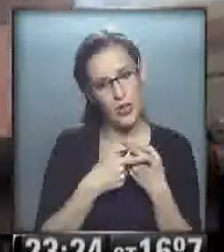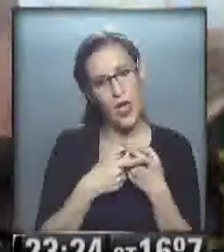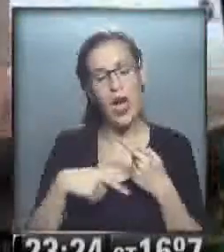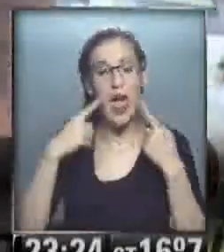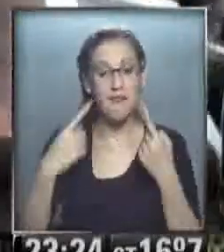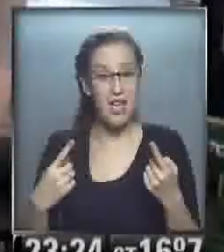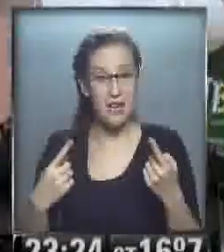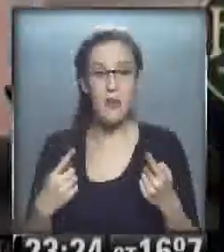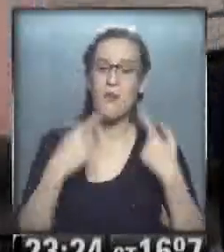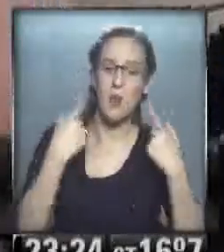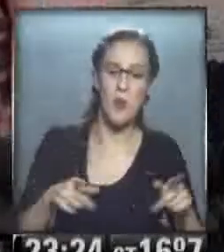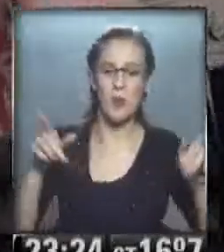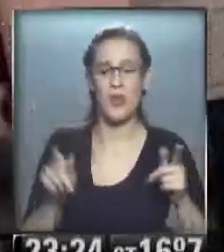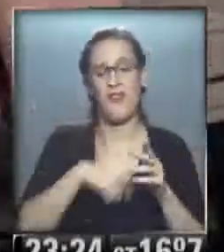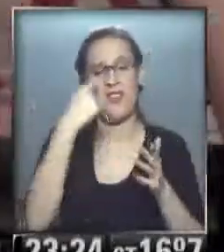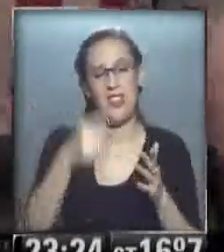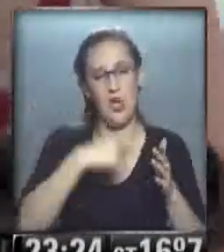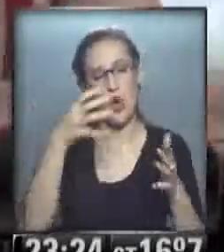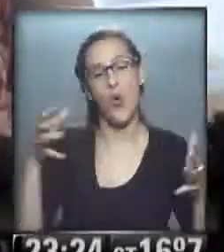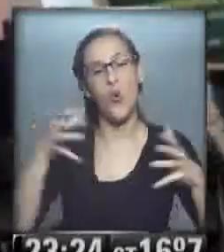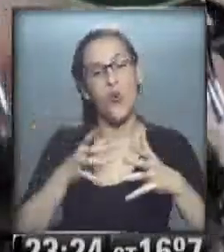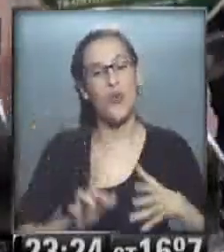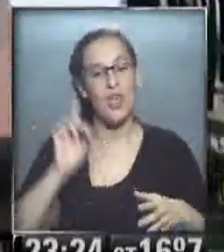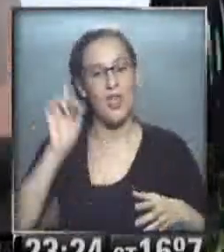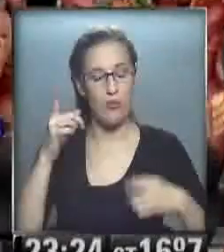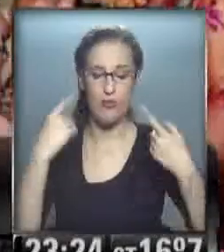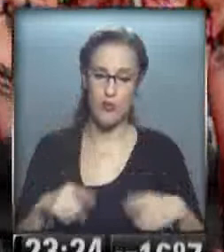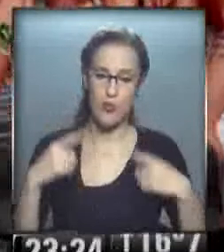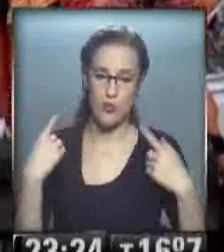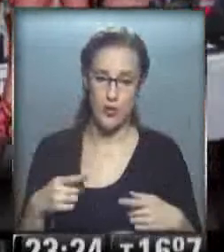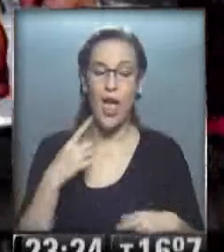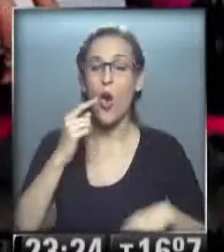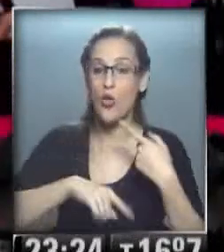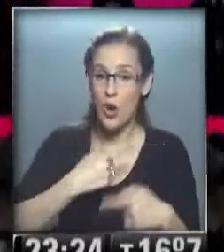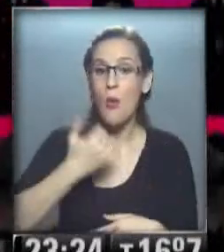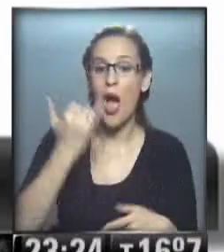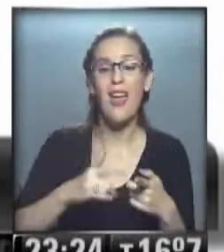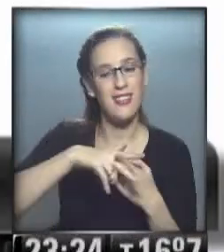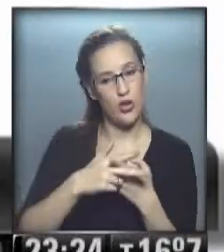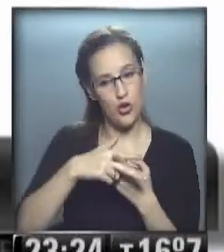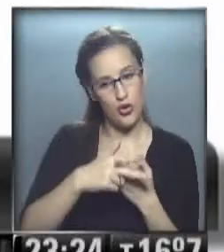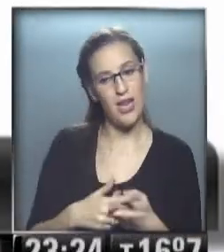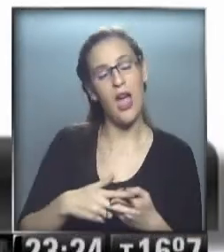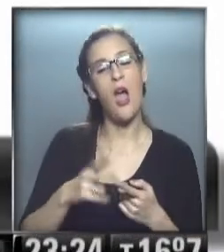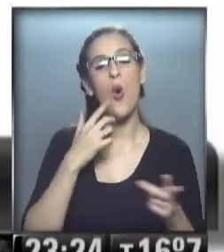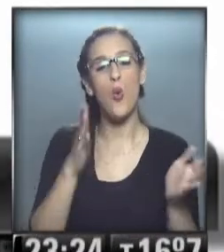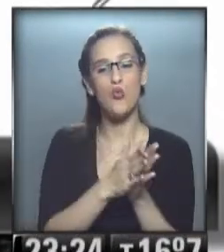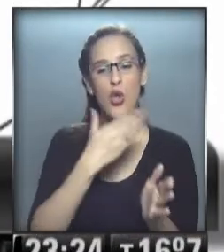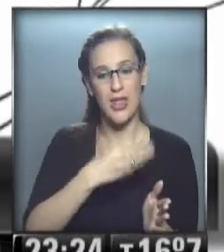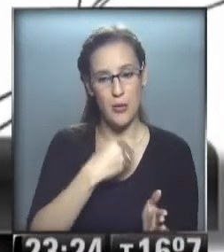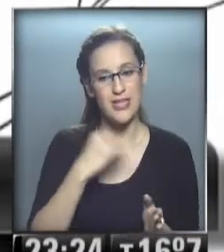pongámosle, de este video de Band of God, que quieren a Messi. Cuando volvemos, tenemos columna de Tecnología y Cultura Digital con Esteban Mañani, no se